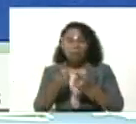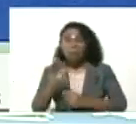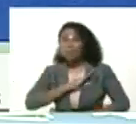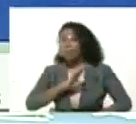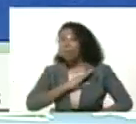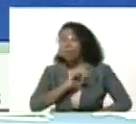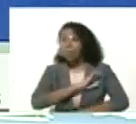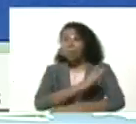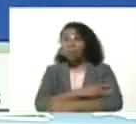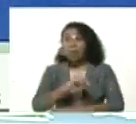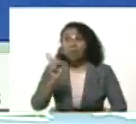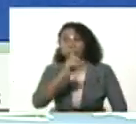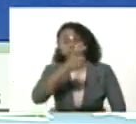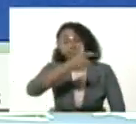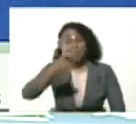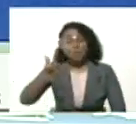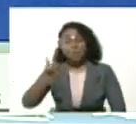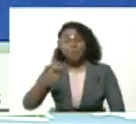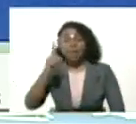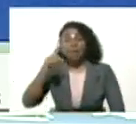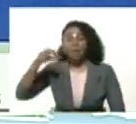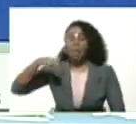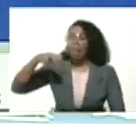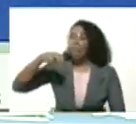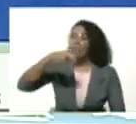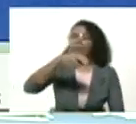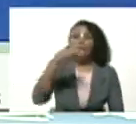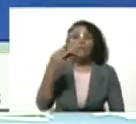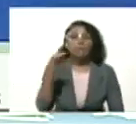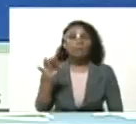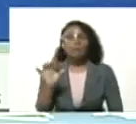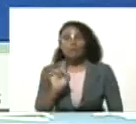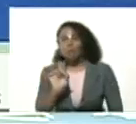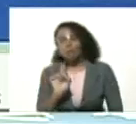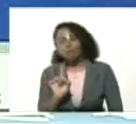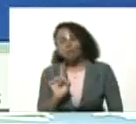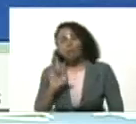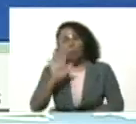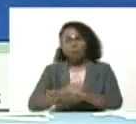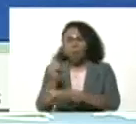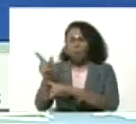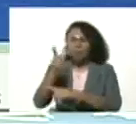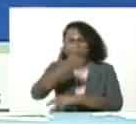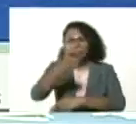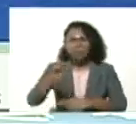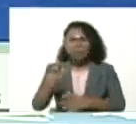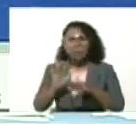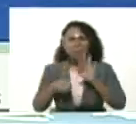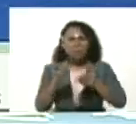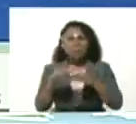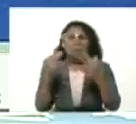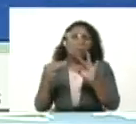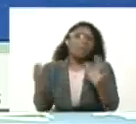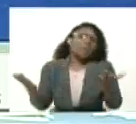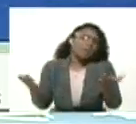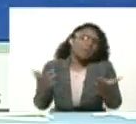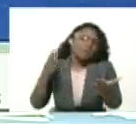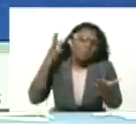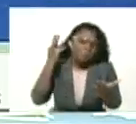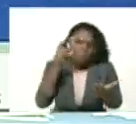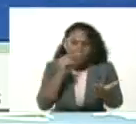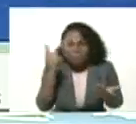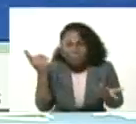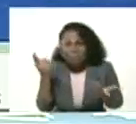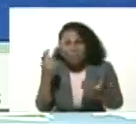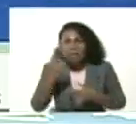el poder, no el ser humano que anda caminando a pie por ahí. ¿Qué culpa tiene el ciudadano de a pie, la ciudadana de a pie,